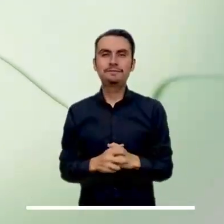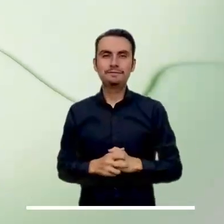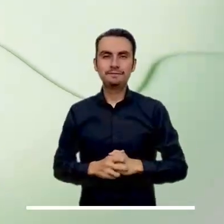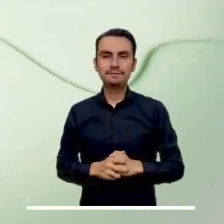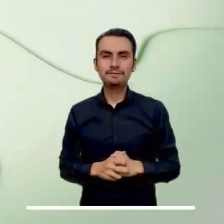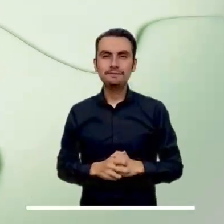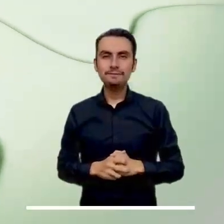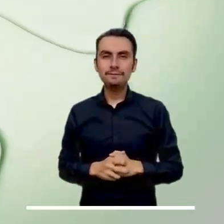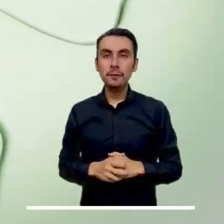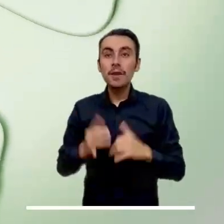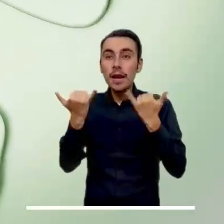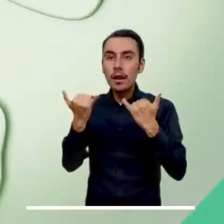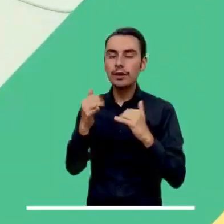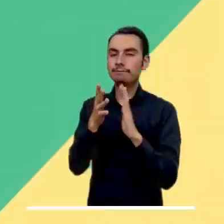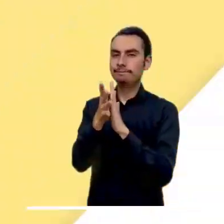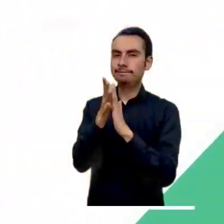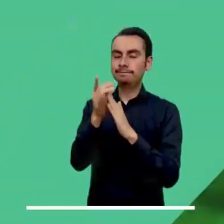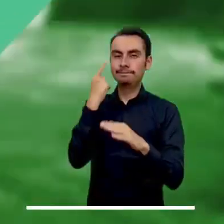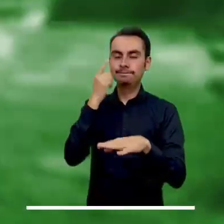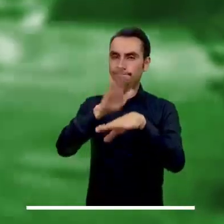los 9 grados.